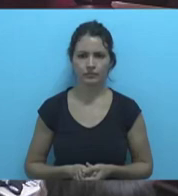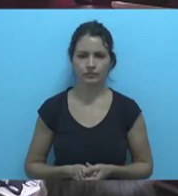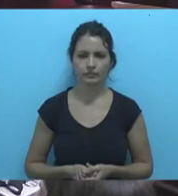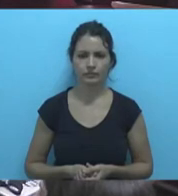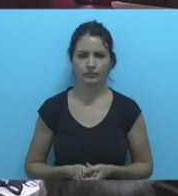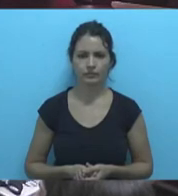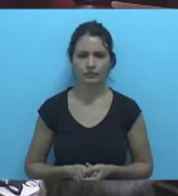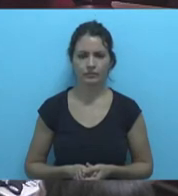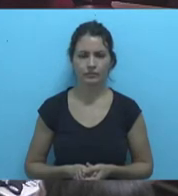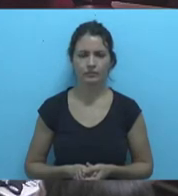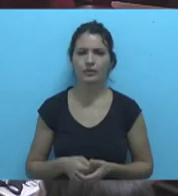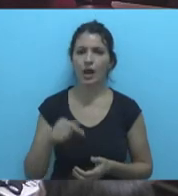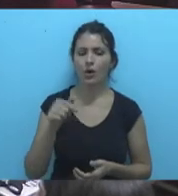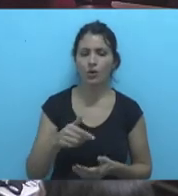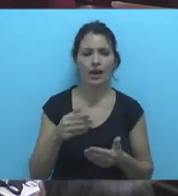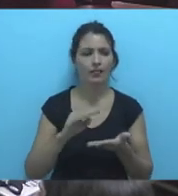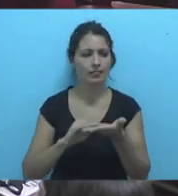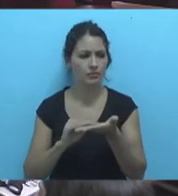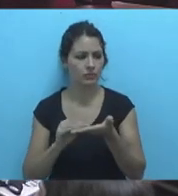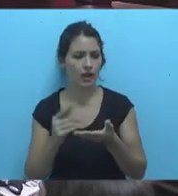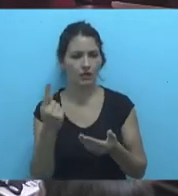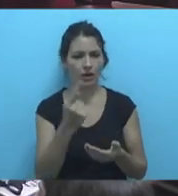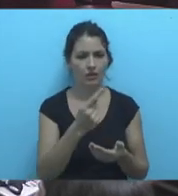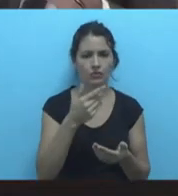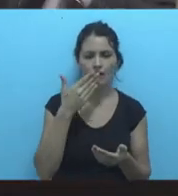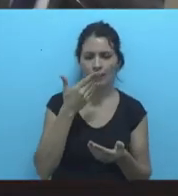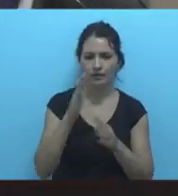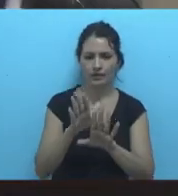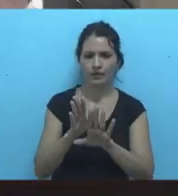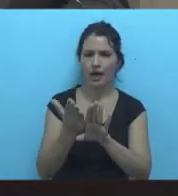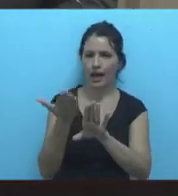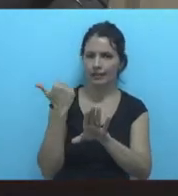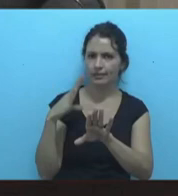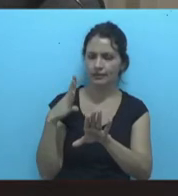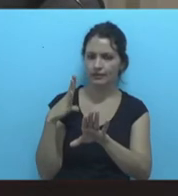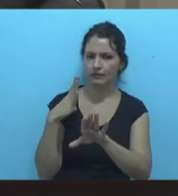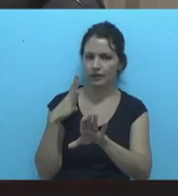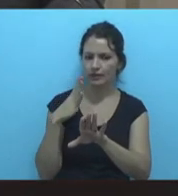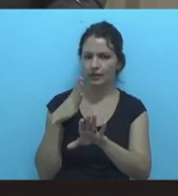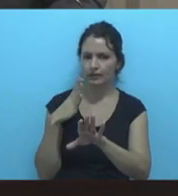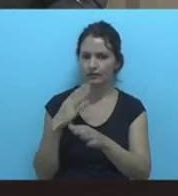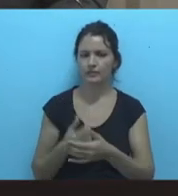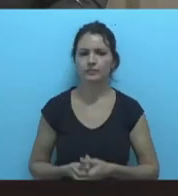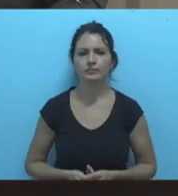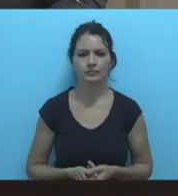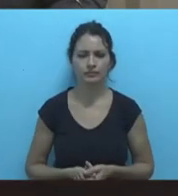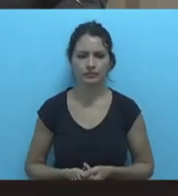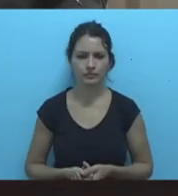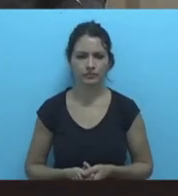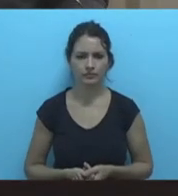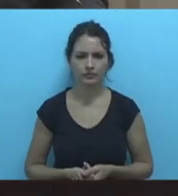Vamos a dar lugar a continuación a las manifestaciones. Hay un pedido de palabra de la diputada Lorena Ulieldin.